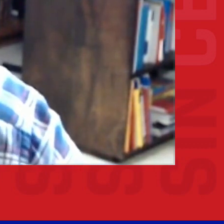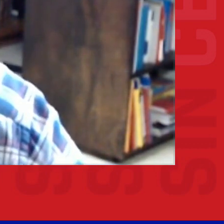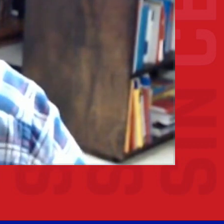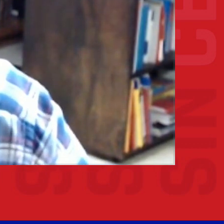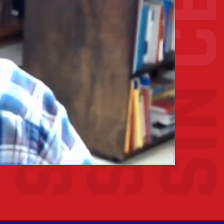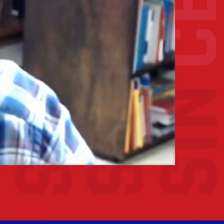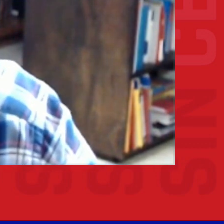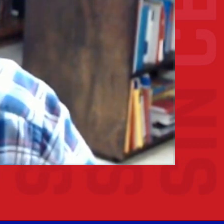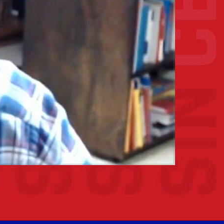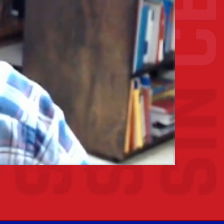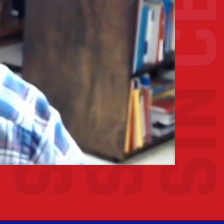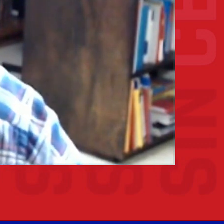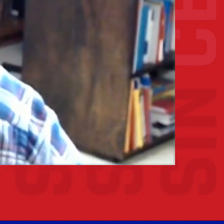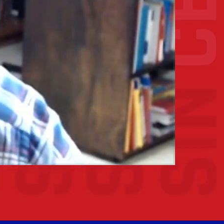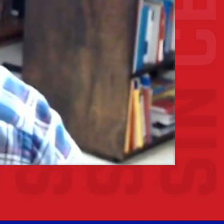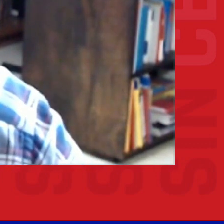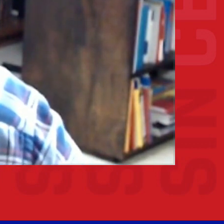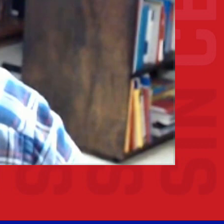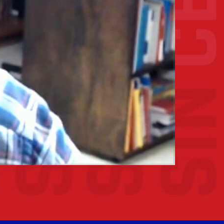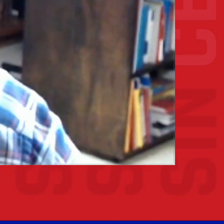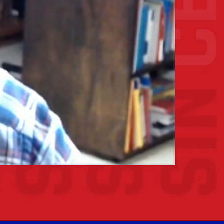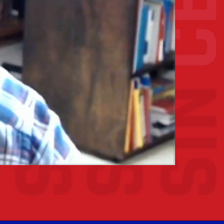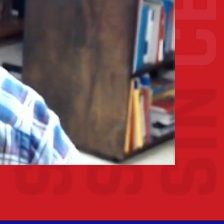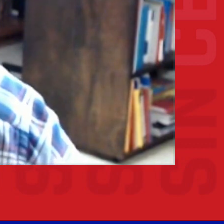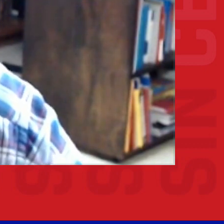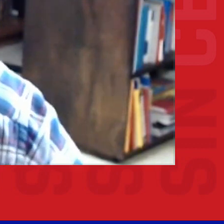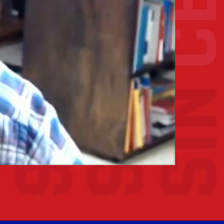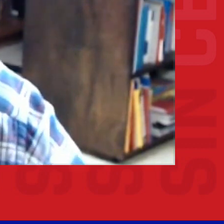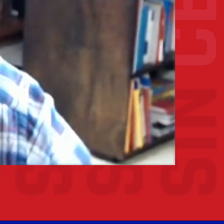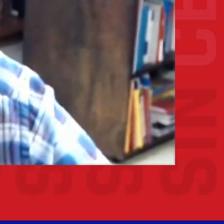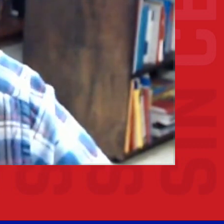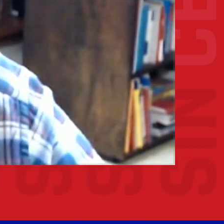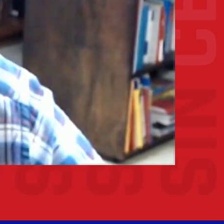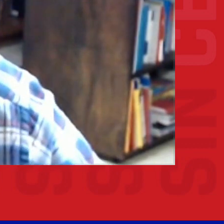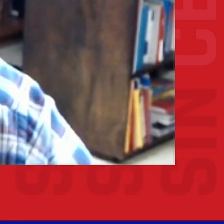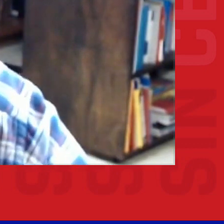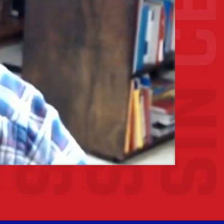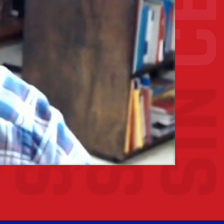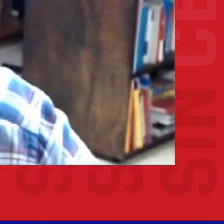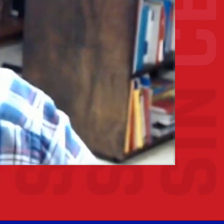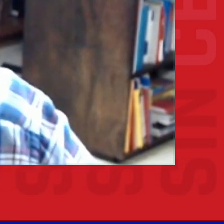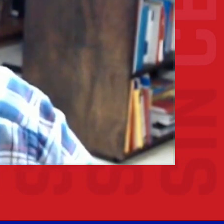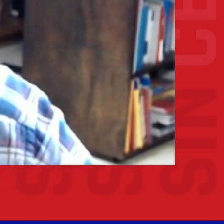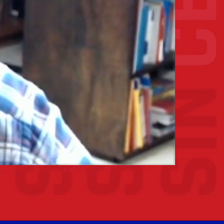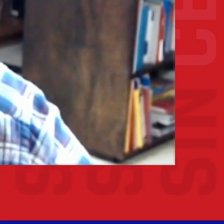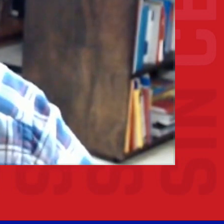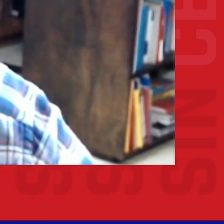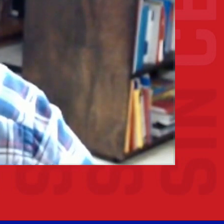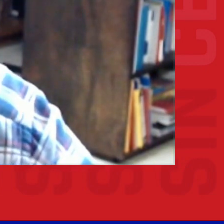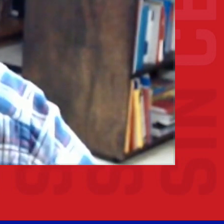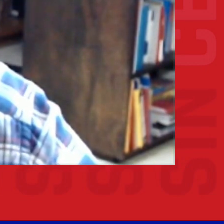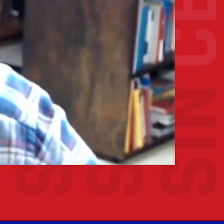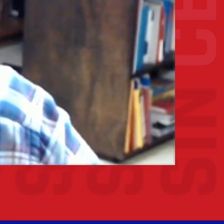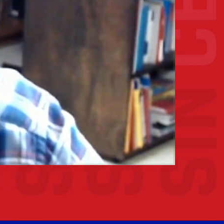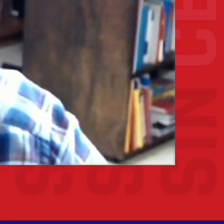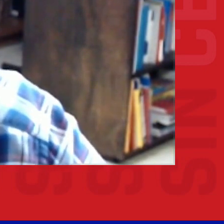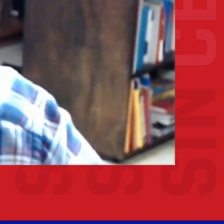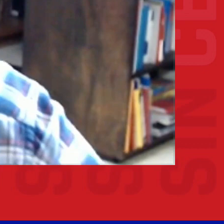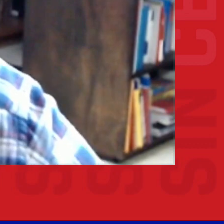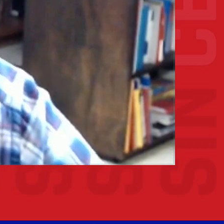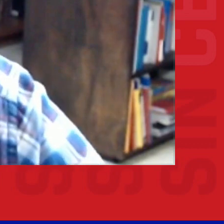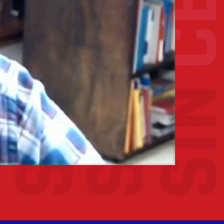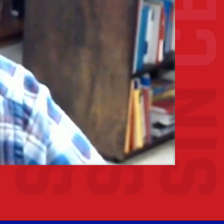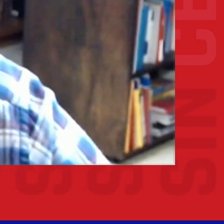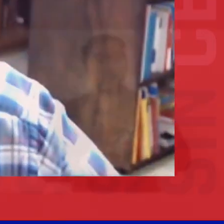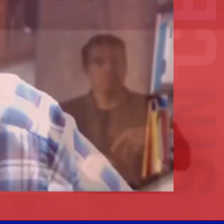cotidianamente se expresa en redes sociales y cotidianamente se expresa en muchos espacios. Se dice de Andrés Manuel que es un ignorante, que no sabe, que cómo es posible